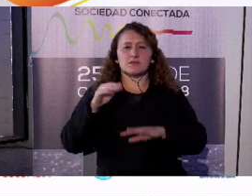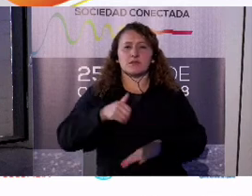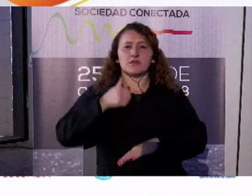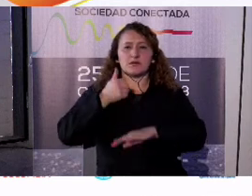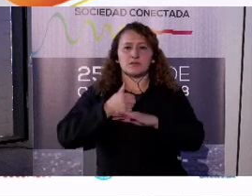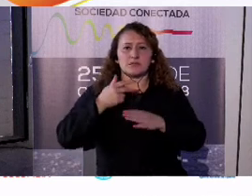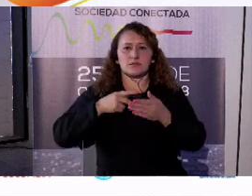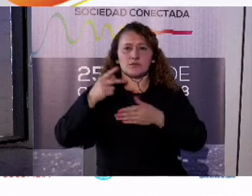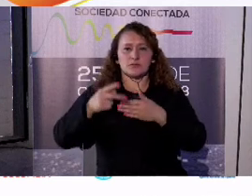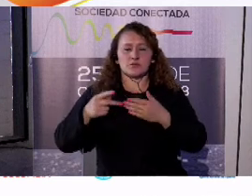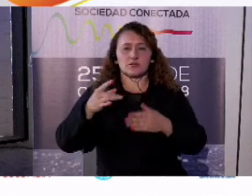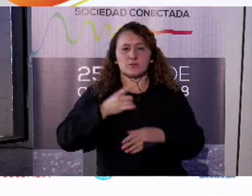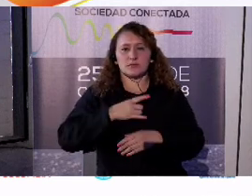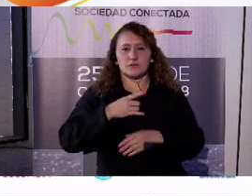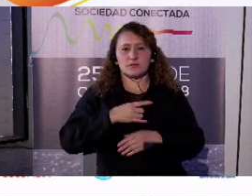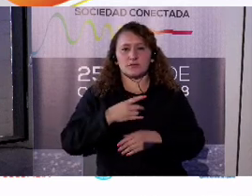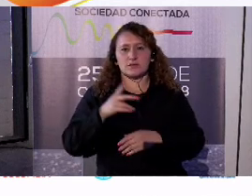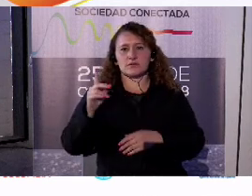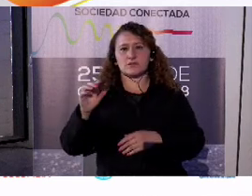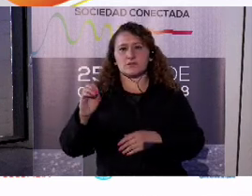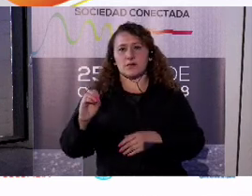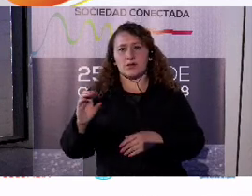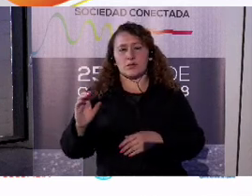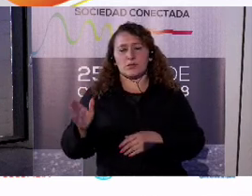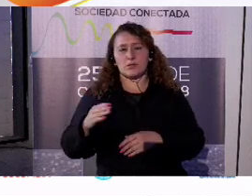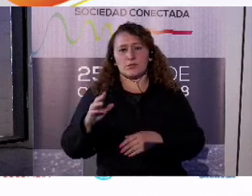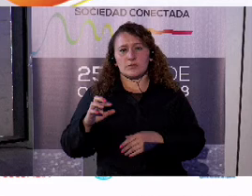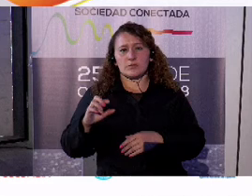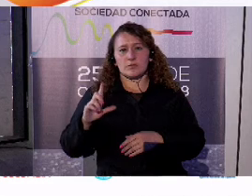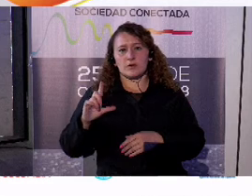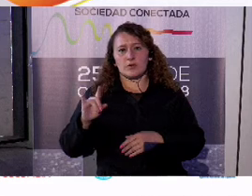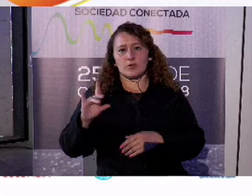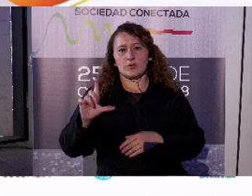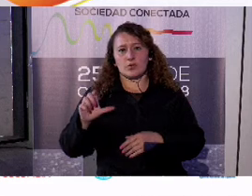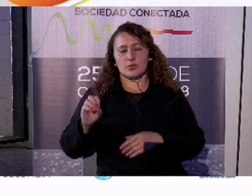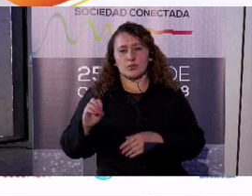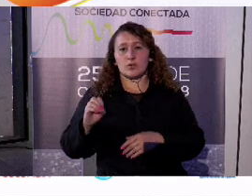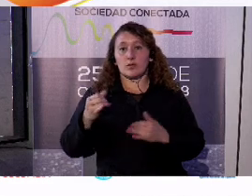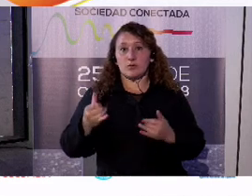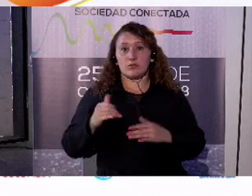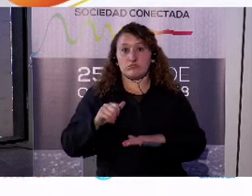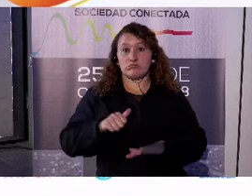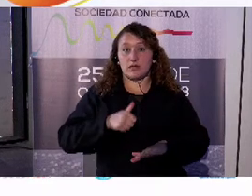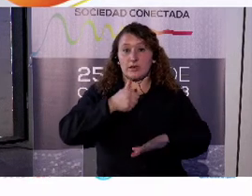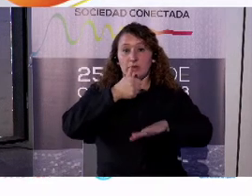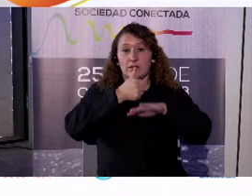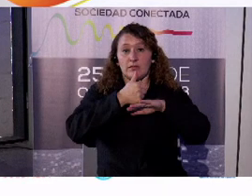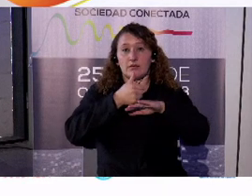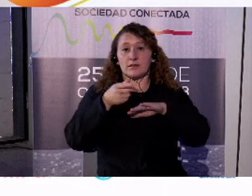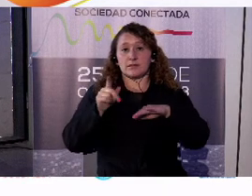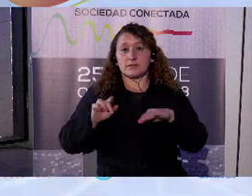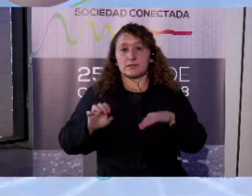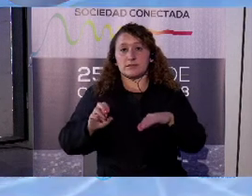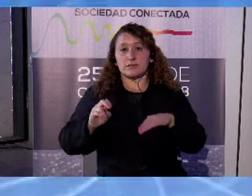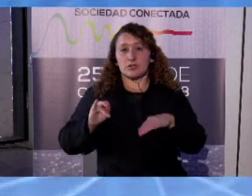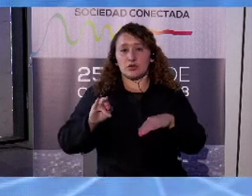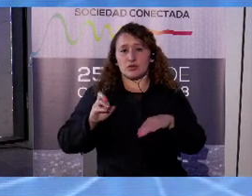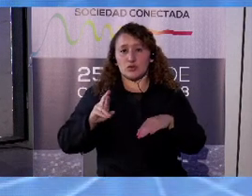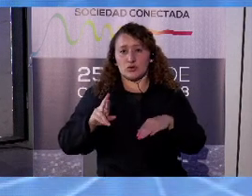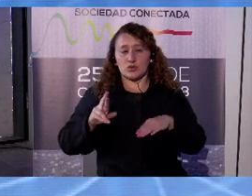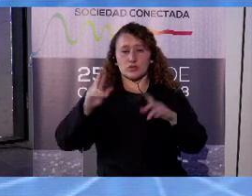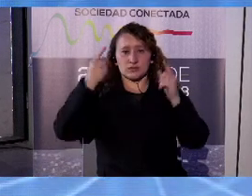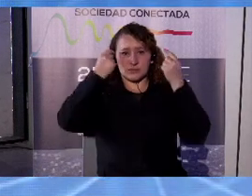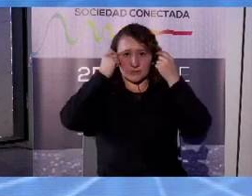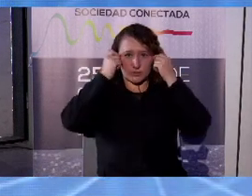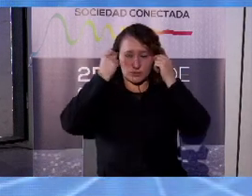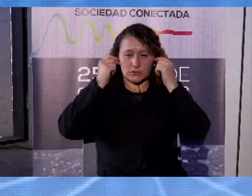proyectos de la Universidad de Sao Paulo actualmente es el gerente senior de innovation de innovación para Samsung